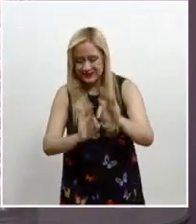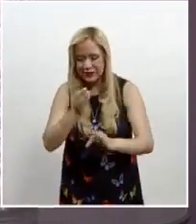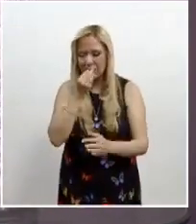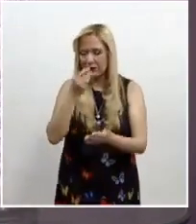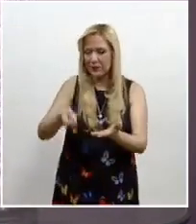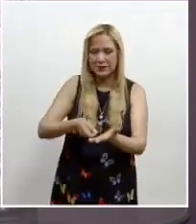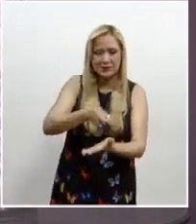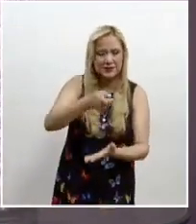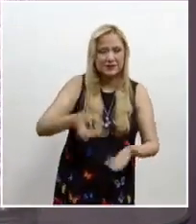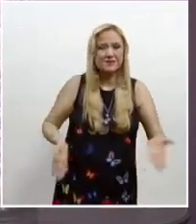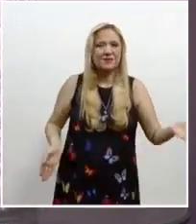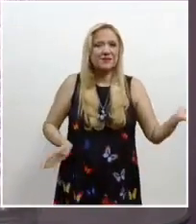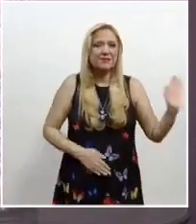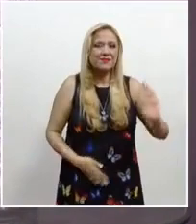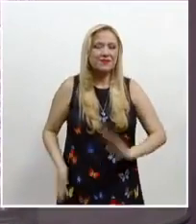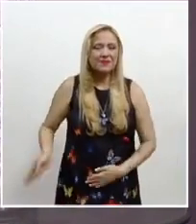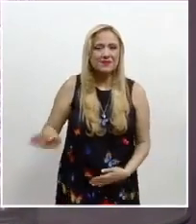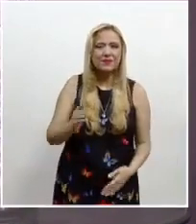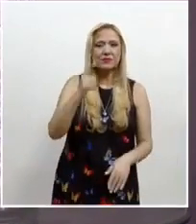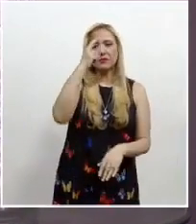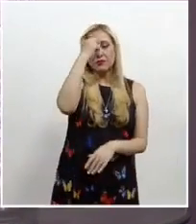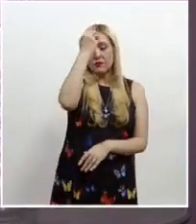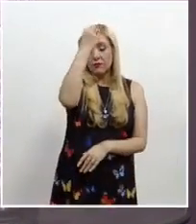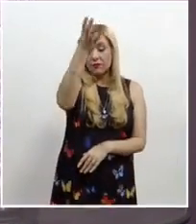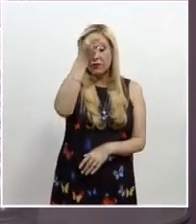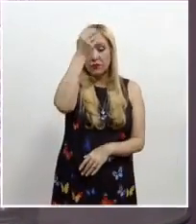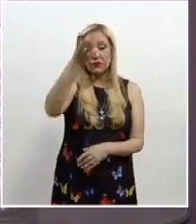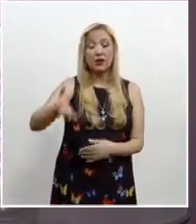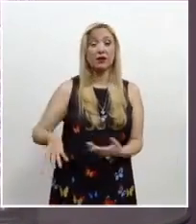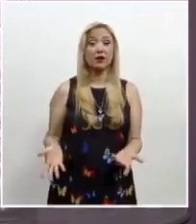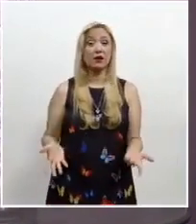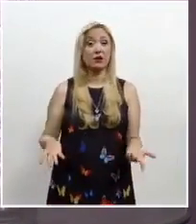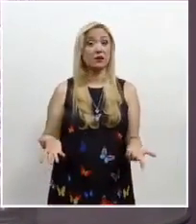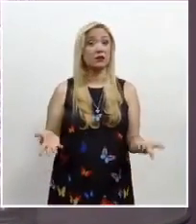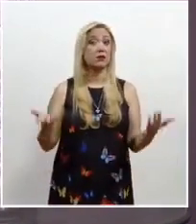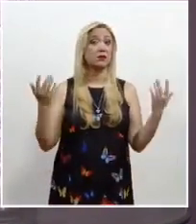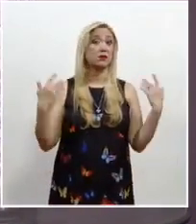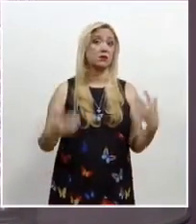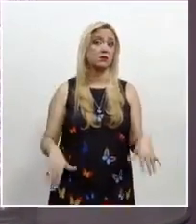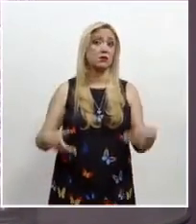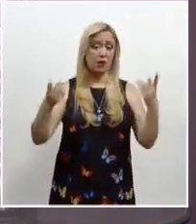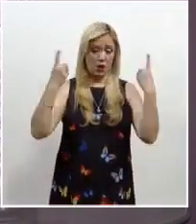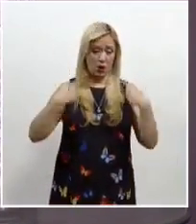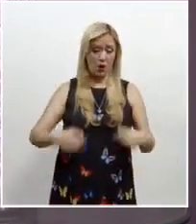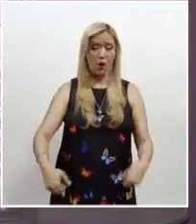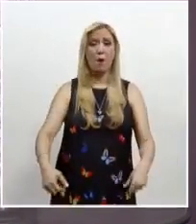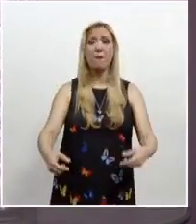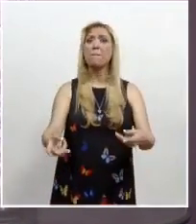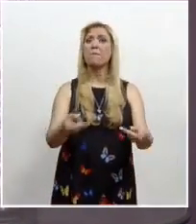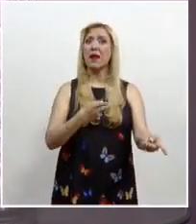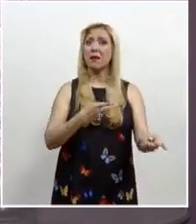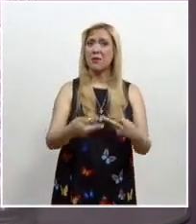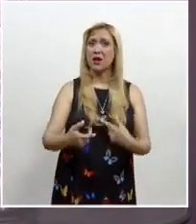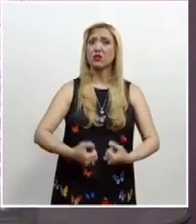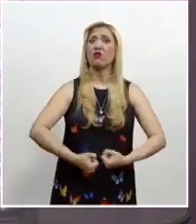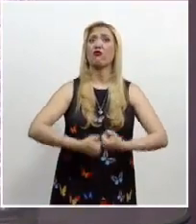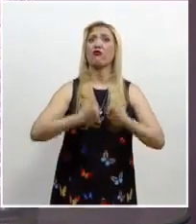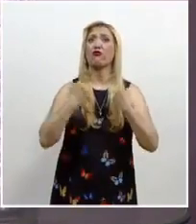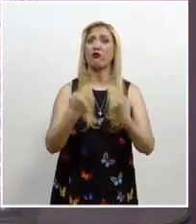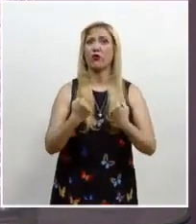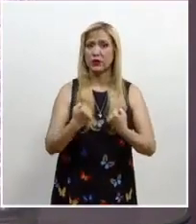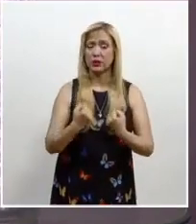de la demencia, del Alzheimer, eso requiere de preparación,